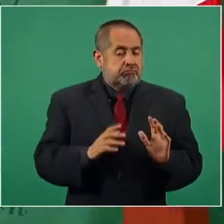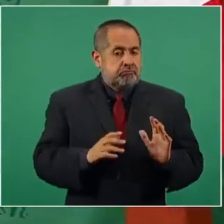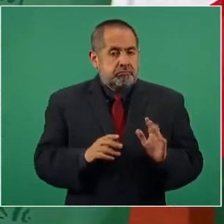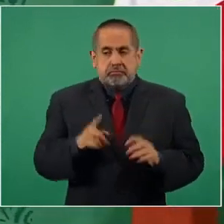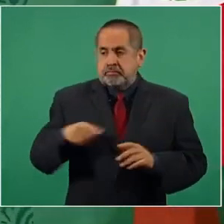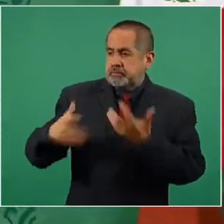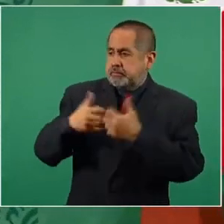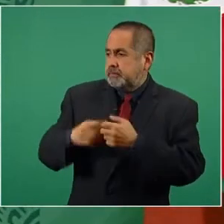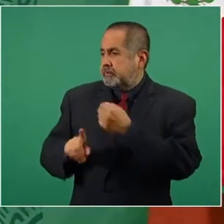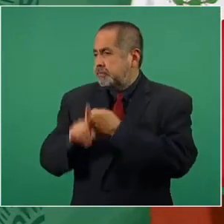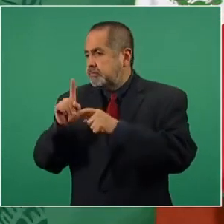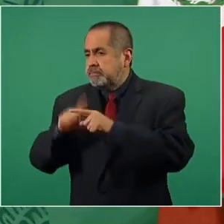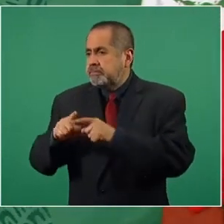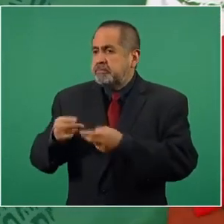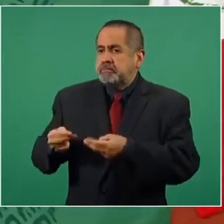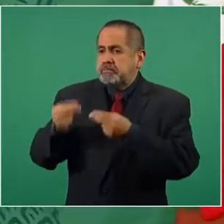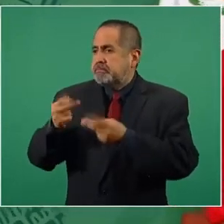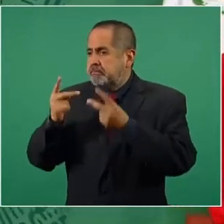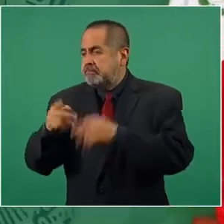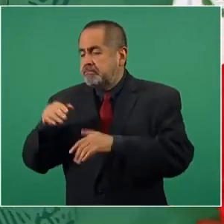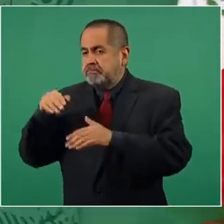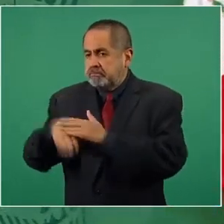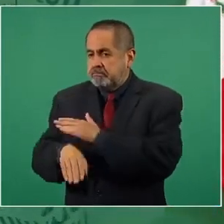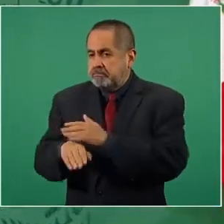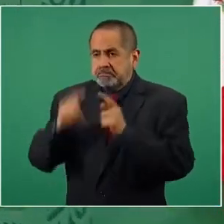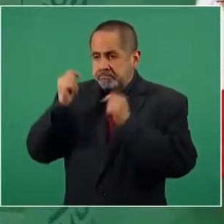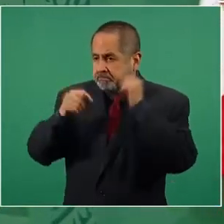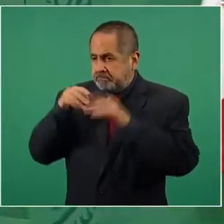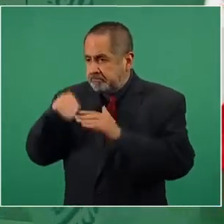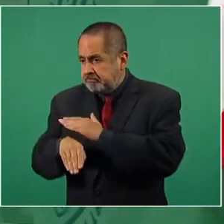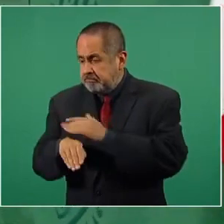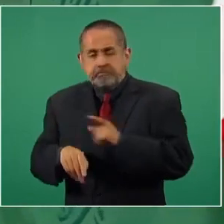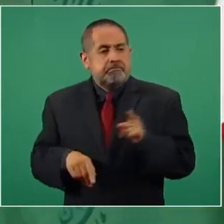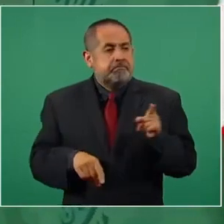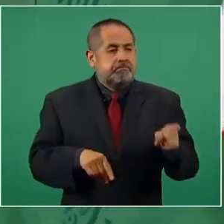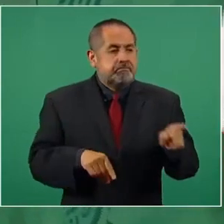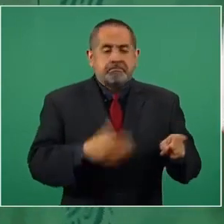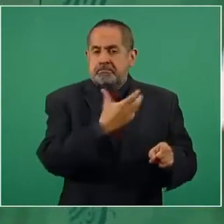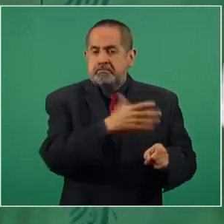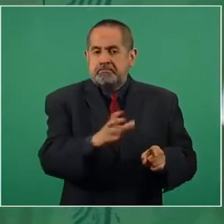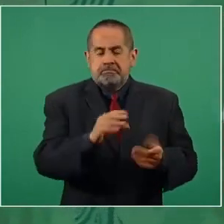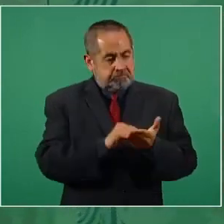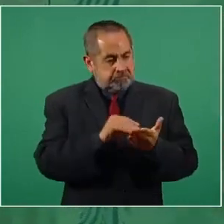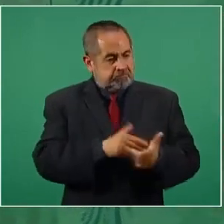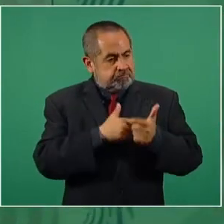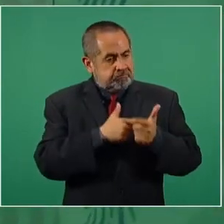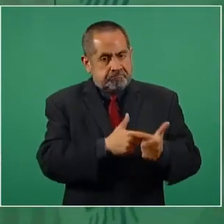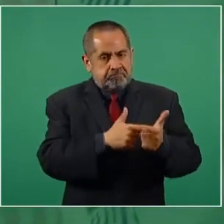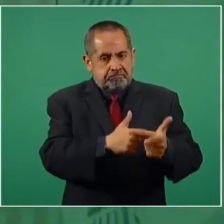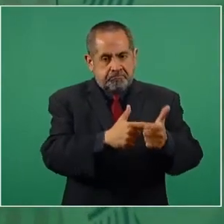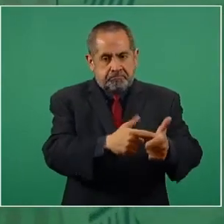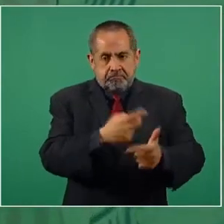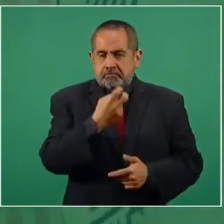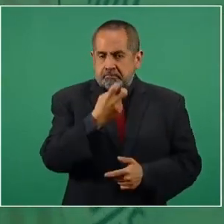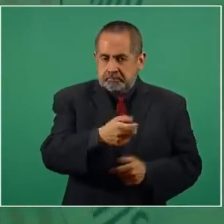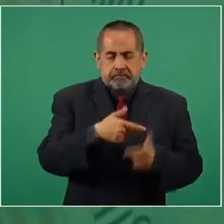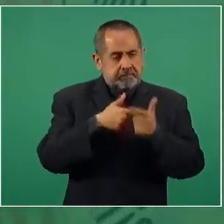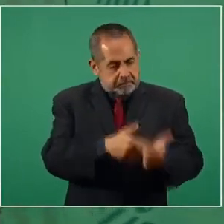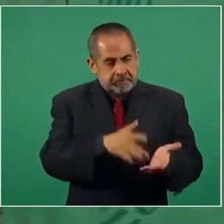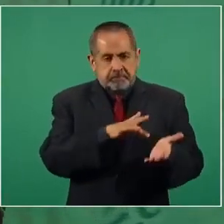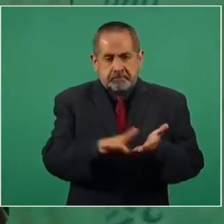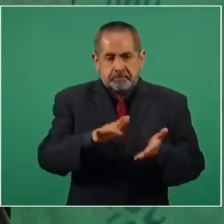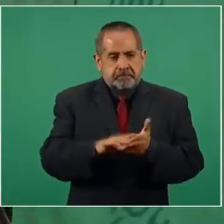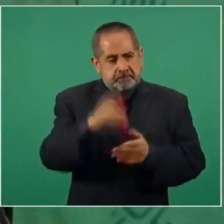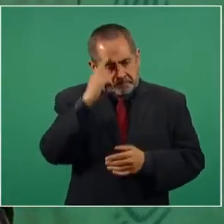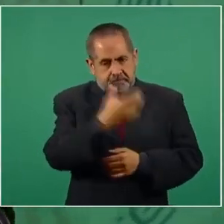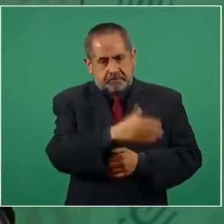la industria, se cayó el comercio, se cayó el turismo, no el campo. Entonces, hay que seguir apoyando